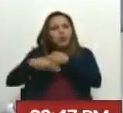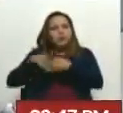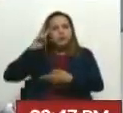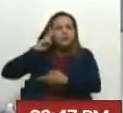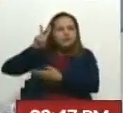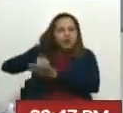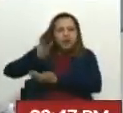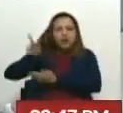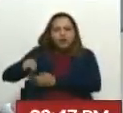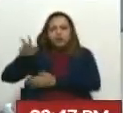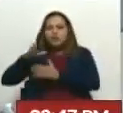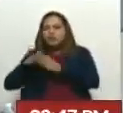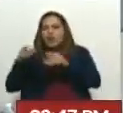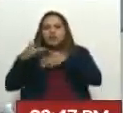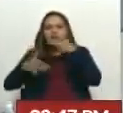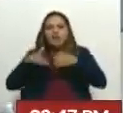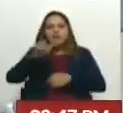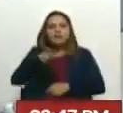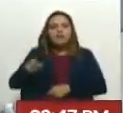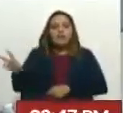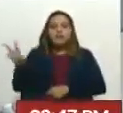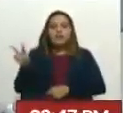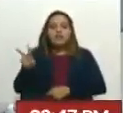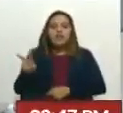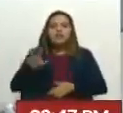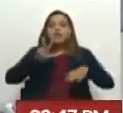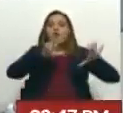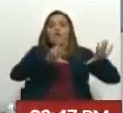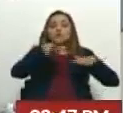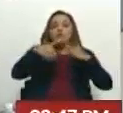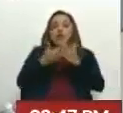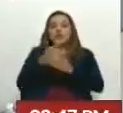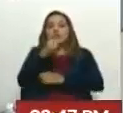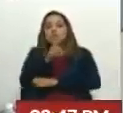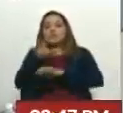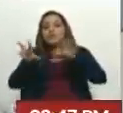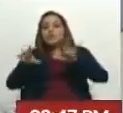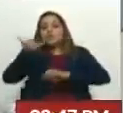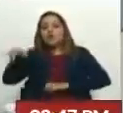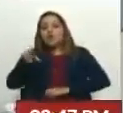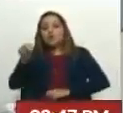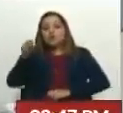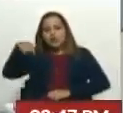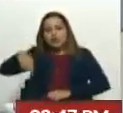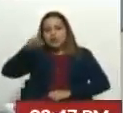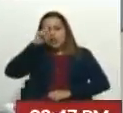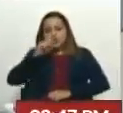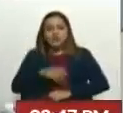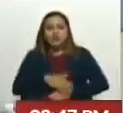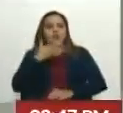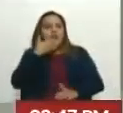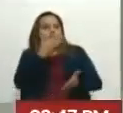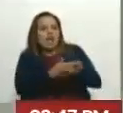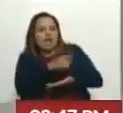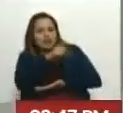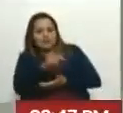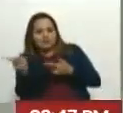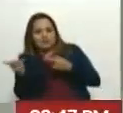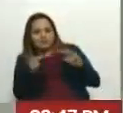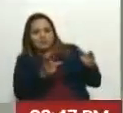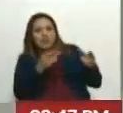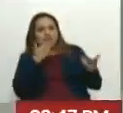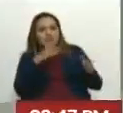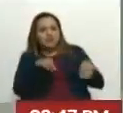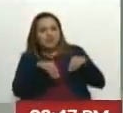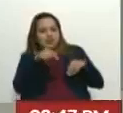tener a disposición para la población venezolana del 8 al 18 de junio de este año. Gracias, Ariana, por acompañarnos esta tarde.